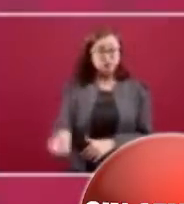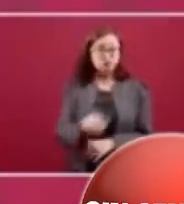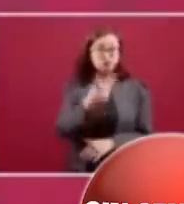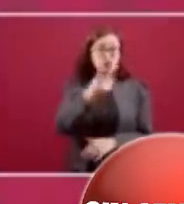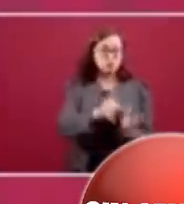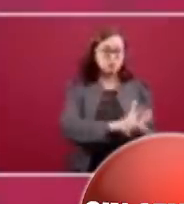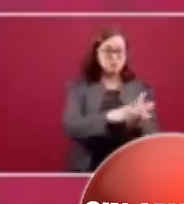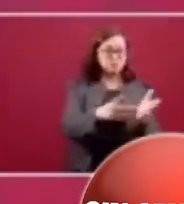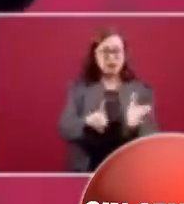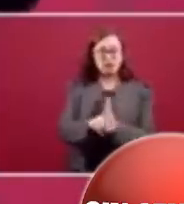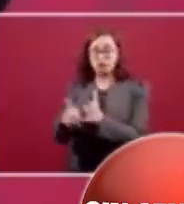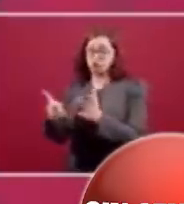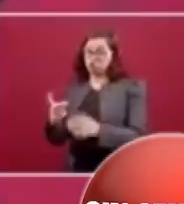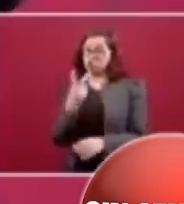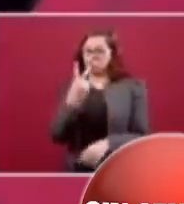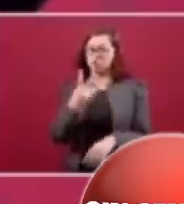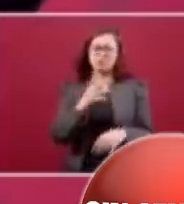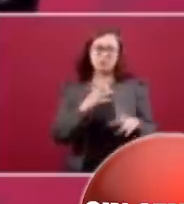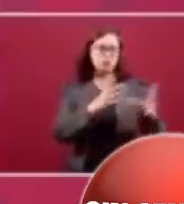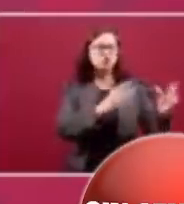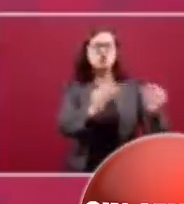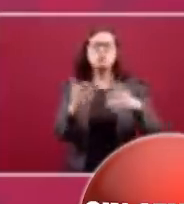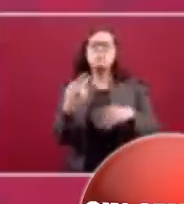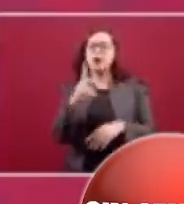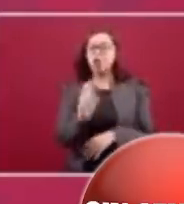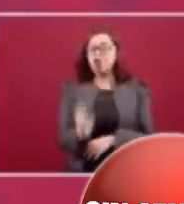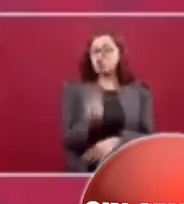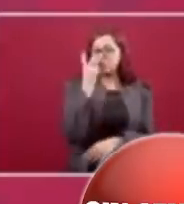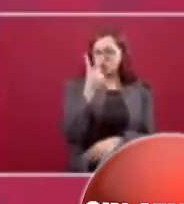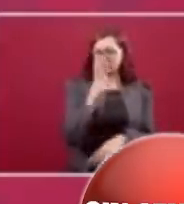habían más, pero dos